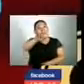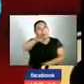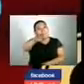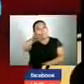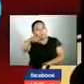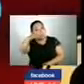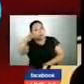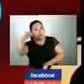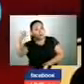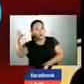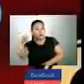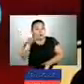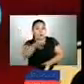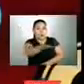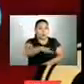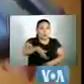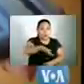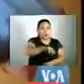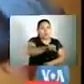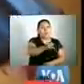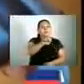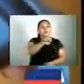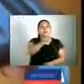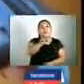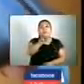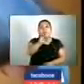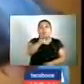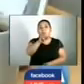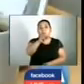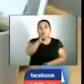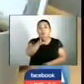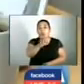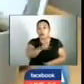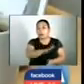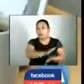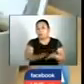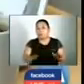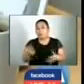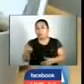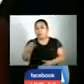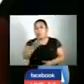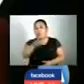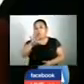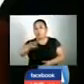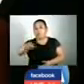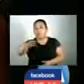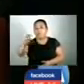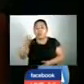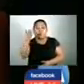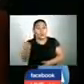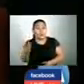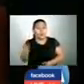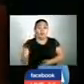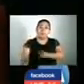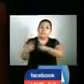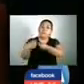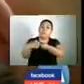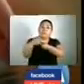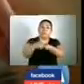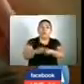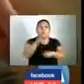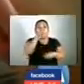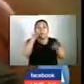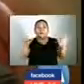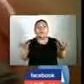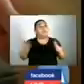la compañía con sede en San Francisco reportó 199 millones de usuarios activos diariamente un aumento